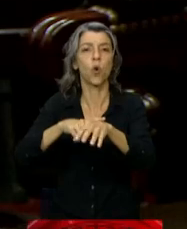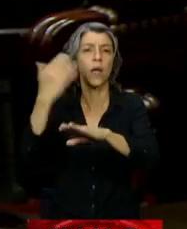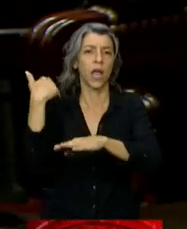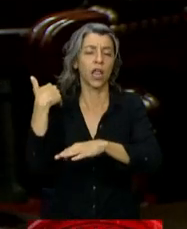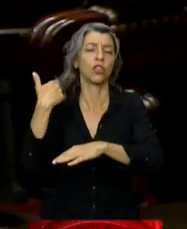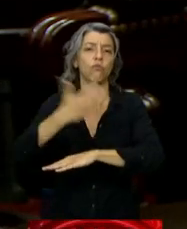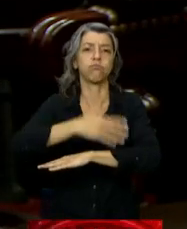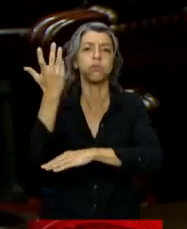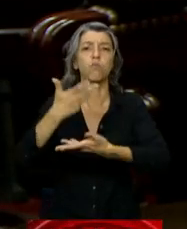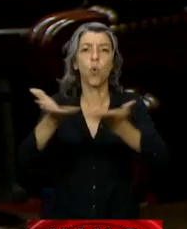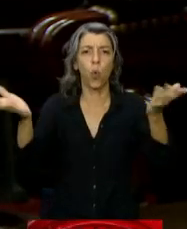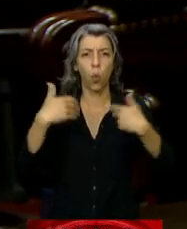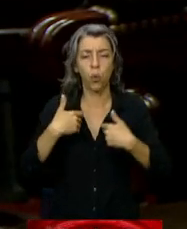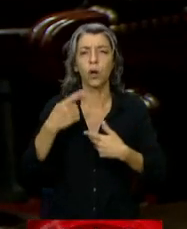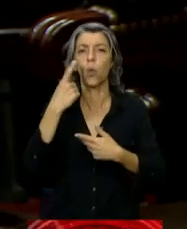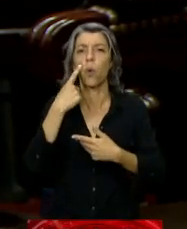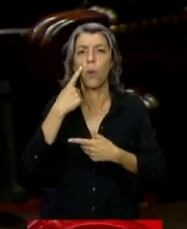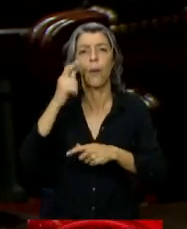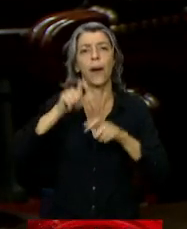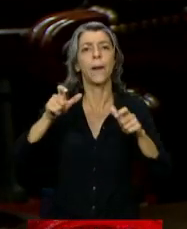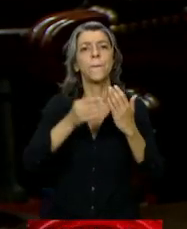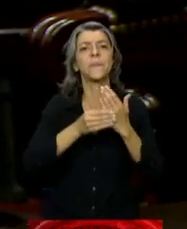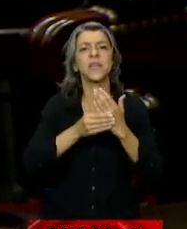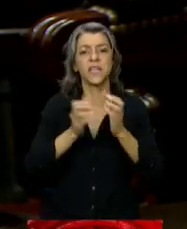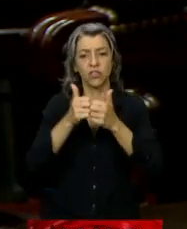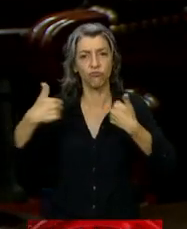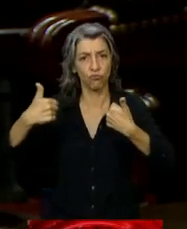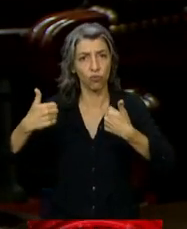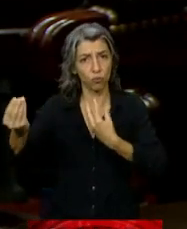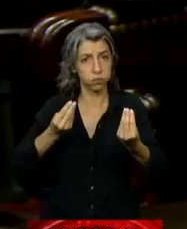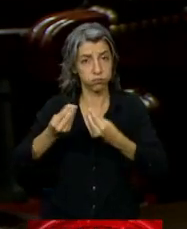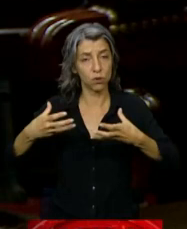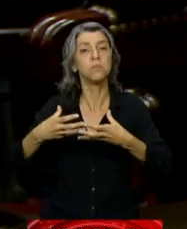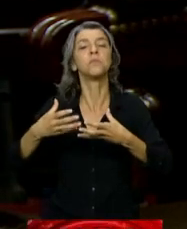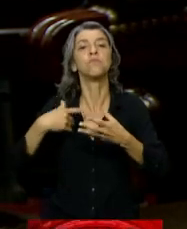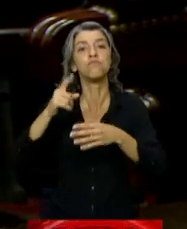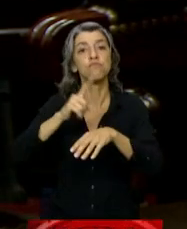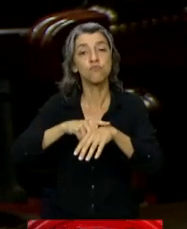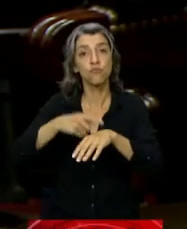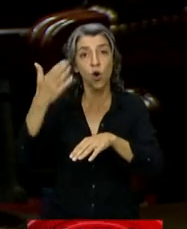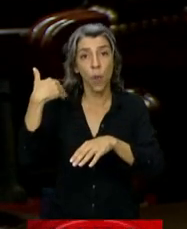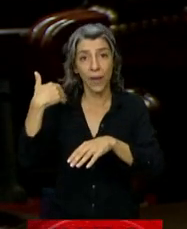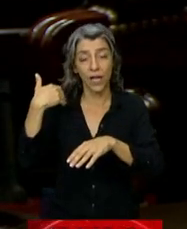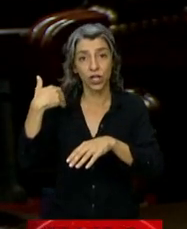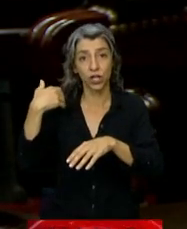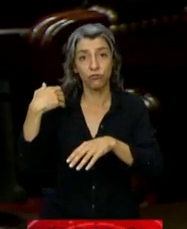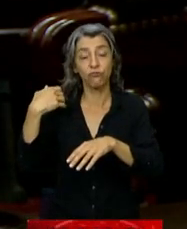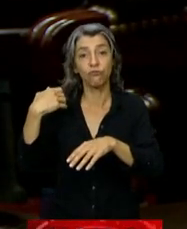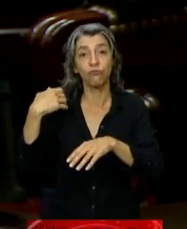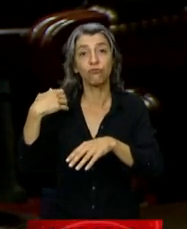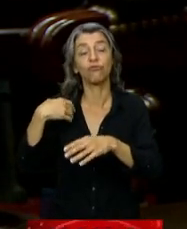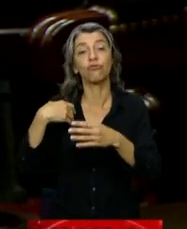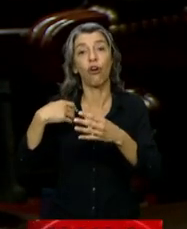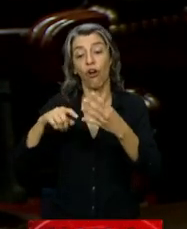escuchaba para ver si lo postulaban para ser ministros de la Corte, los 3 dijeron que los jueces no